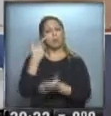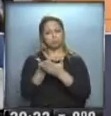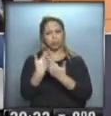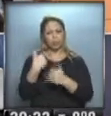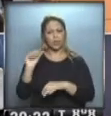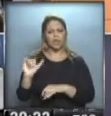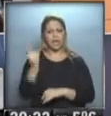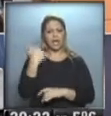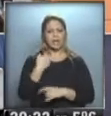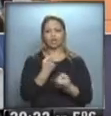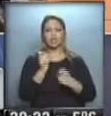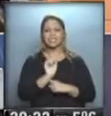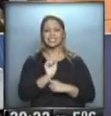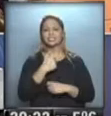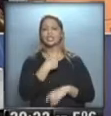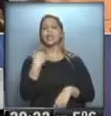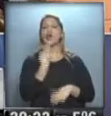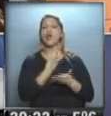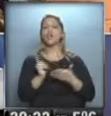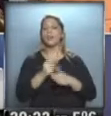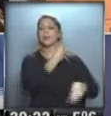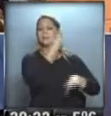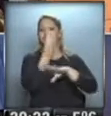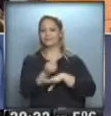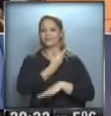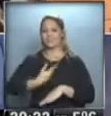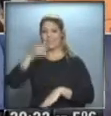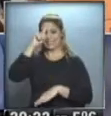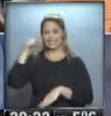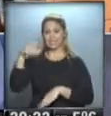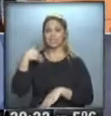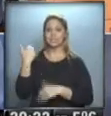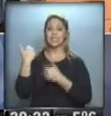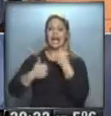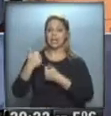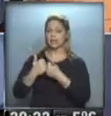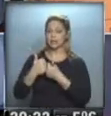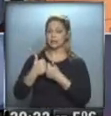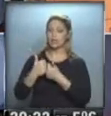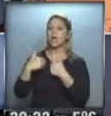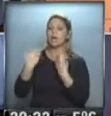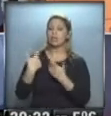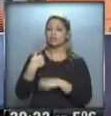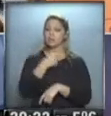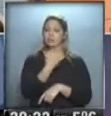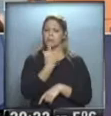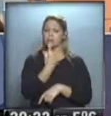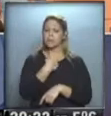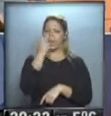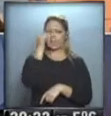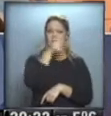nacional sin necesidad de que Cristina fuera su candidata. Y de esa manera, uno de los principales argumentos de la oposición